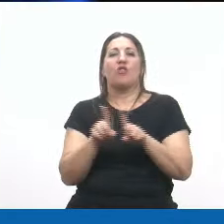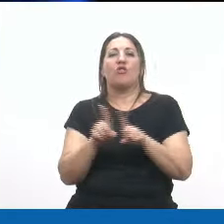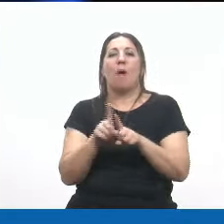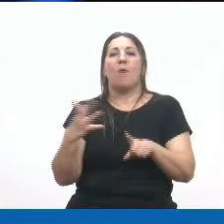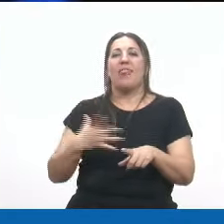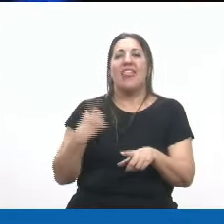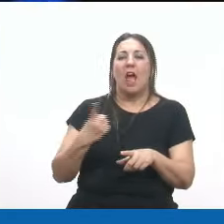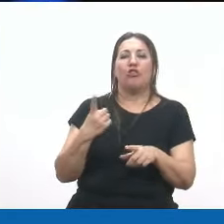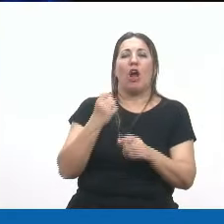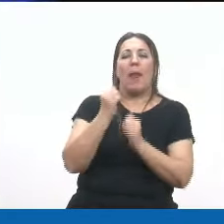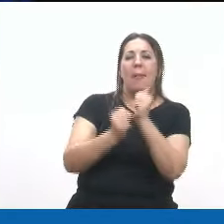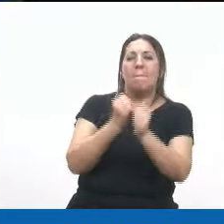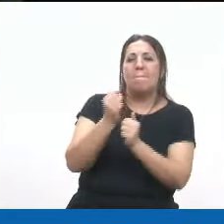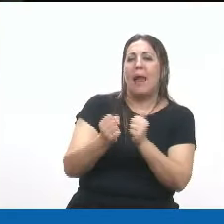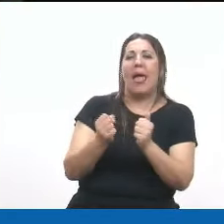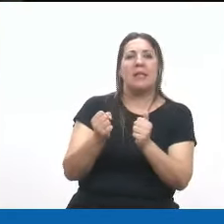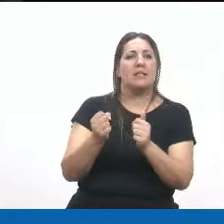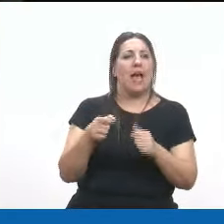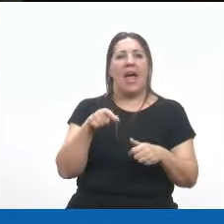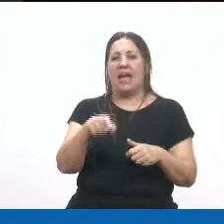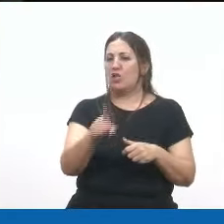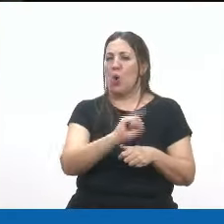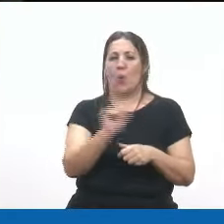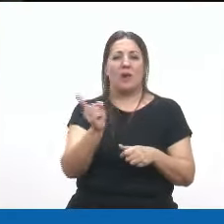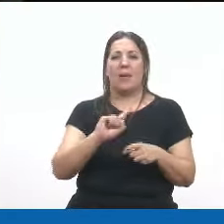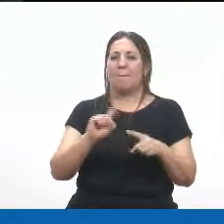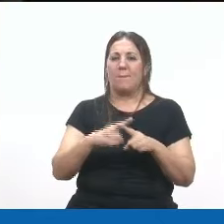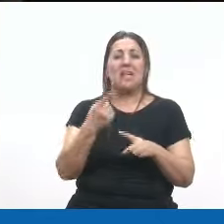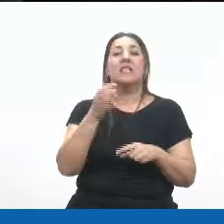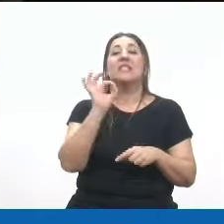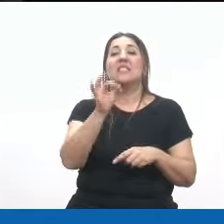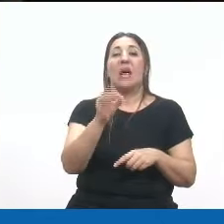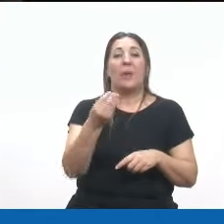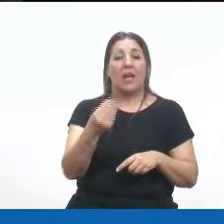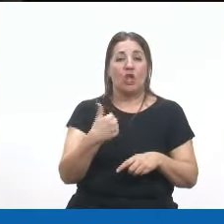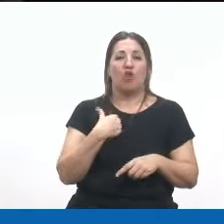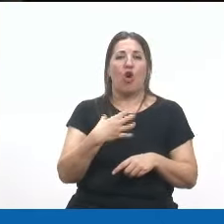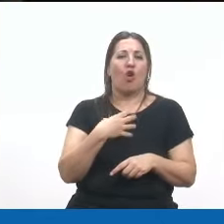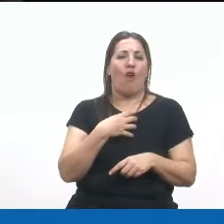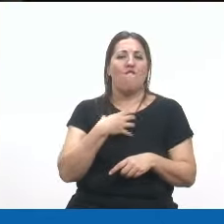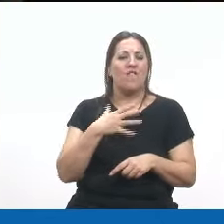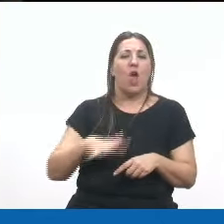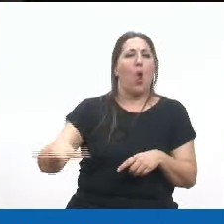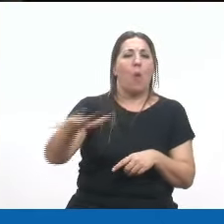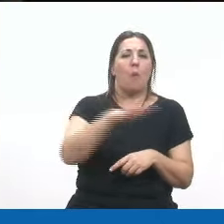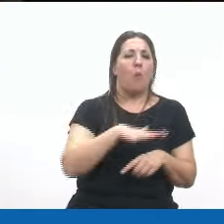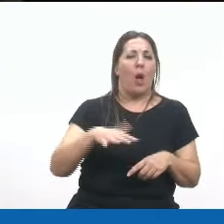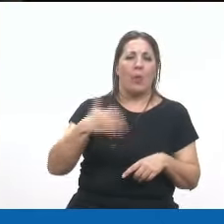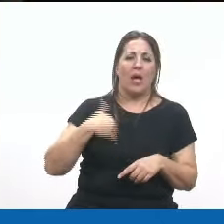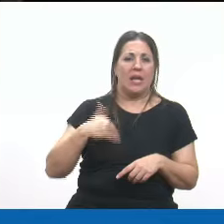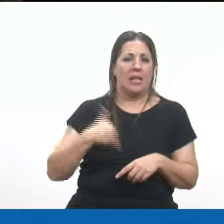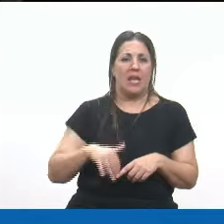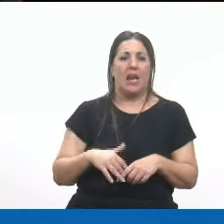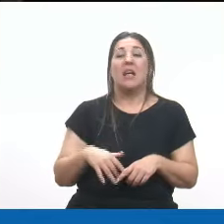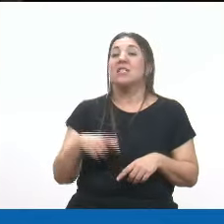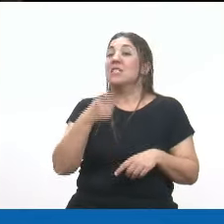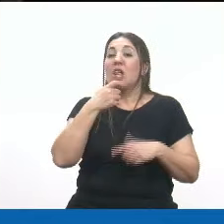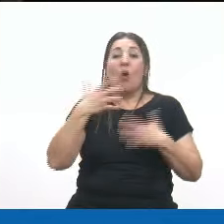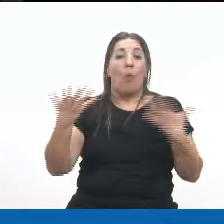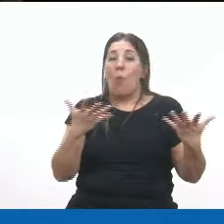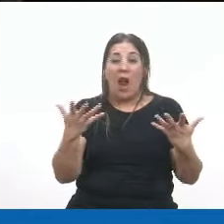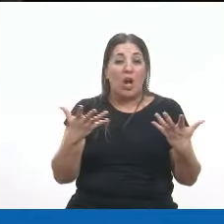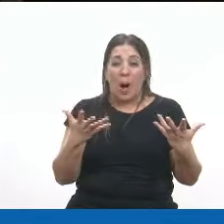de empresas eso no es la política pero sabe qué Yo confío mucho en el pueblo argentino señor presidente Y pase lo que pase vamos a estar